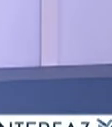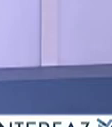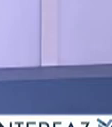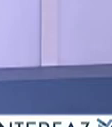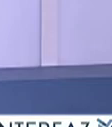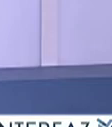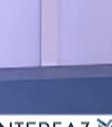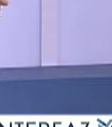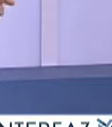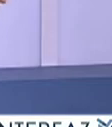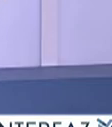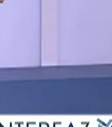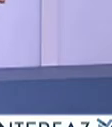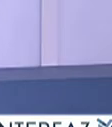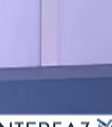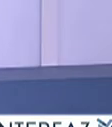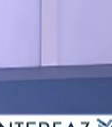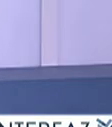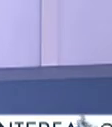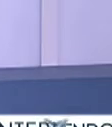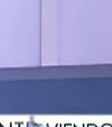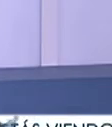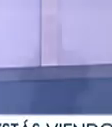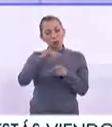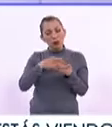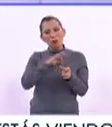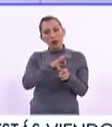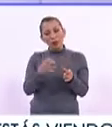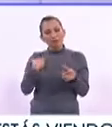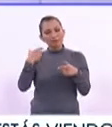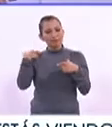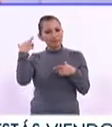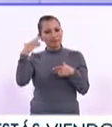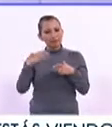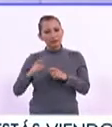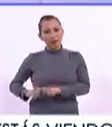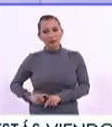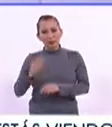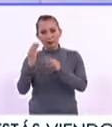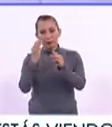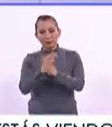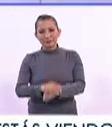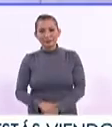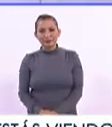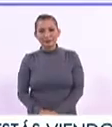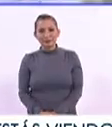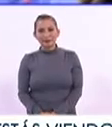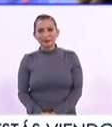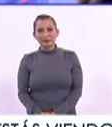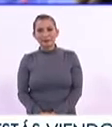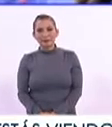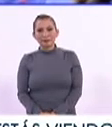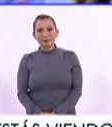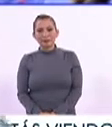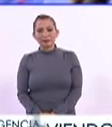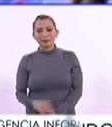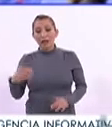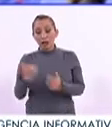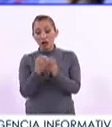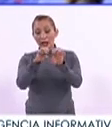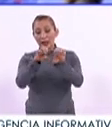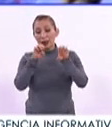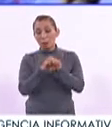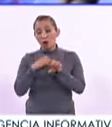de fútbol dejó atrás los prejuicios racistas y pudo coronarse campeona del mundo. El triunfo de un